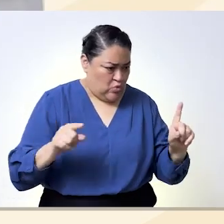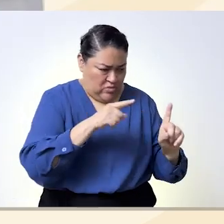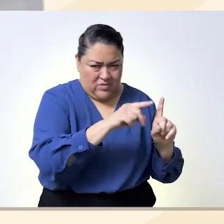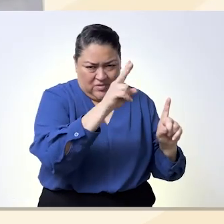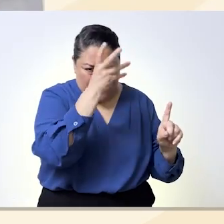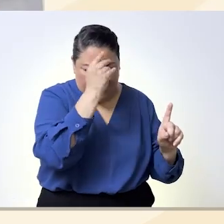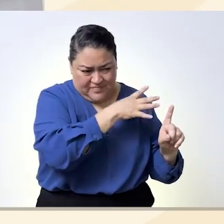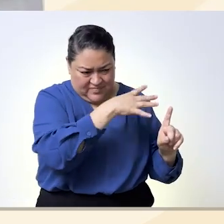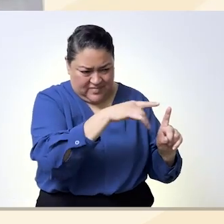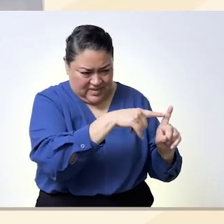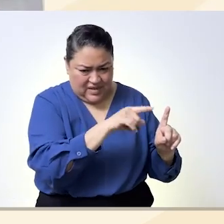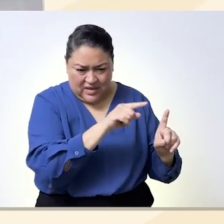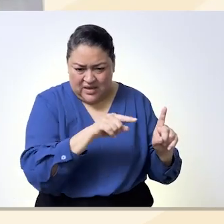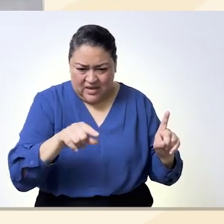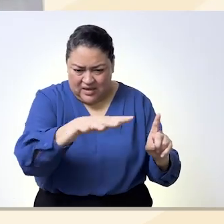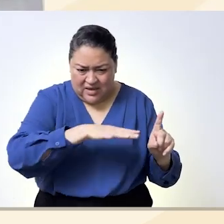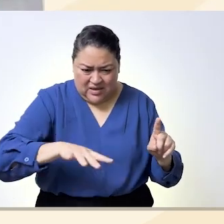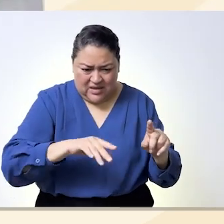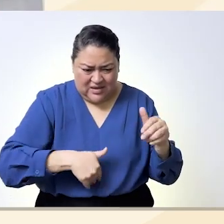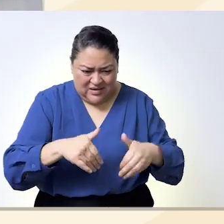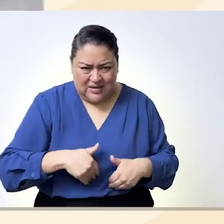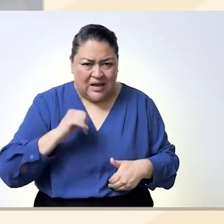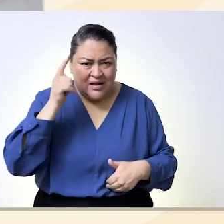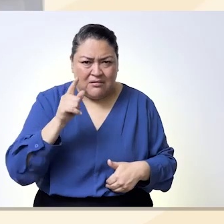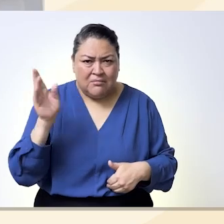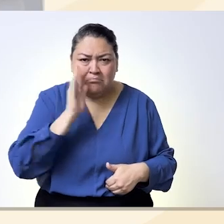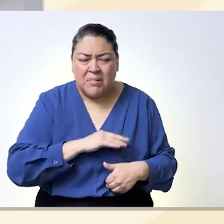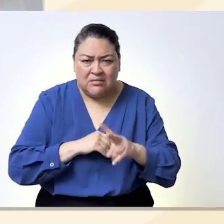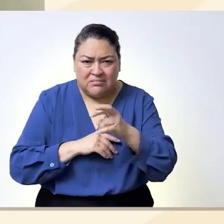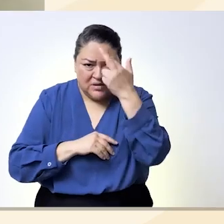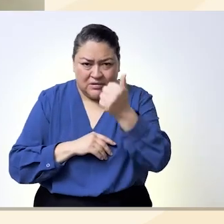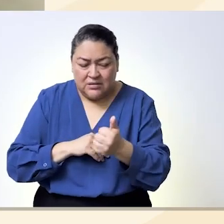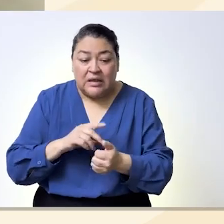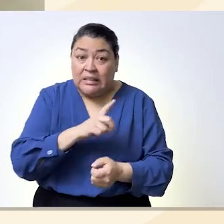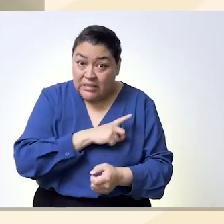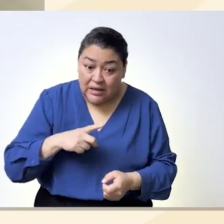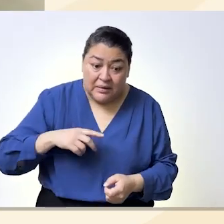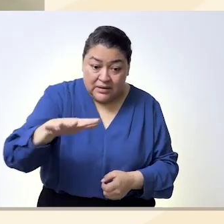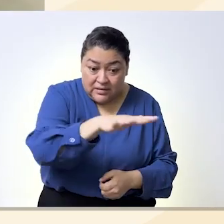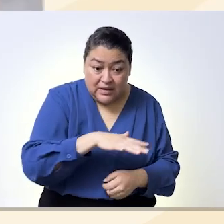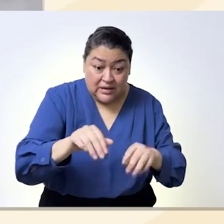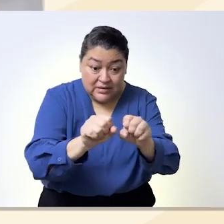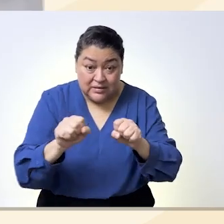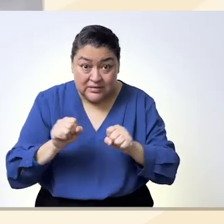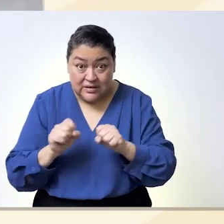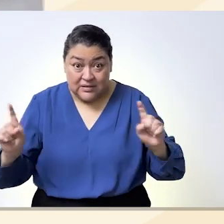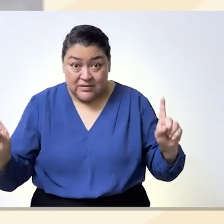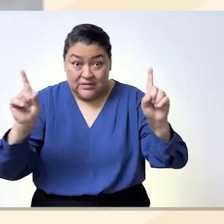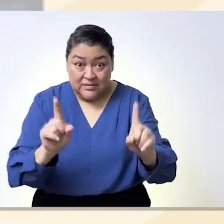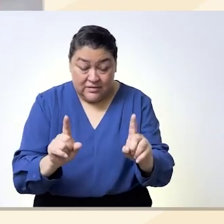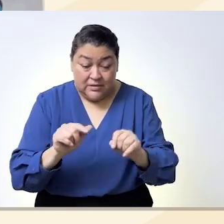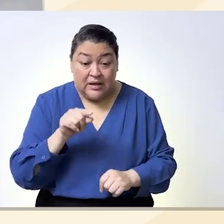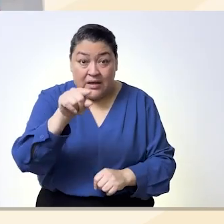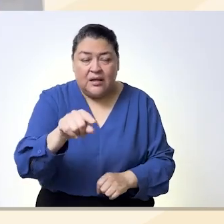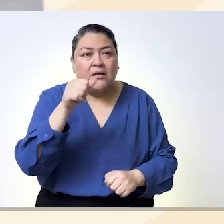qué va a ser seguro? ¿Por qué va a ser un espacio de aprendizaje, un lugar donde tienes que escuchar 3, 4 horas a la misma persona, ¿no? Donde no participas, donde no levantas la